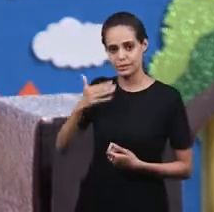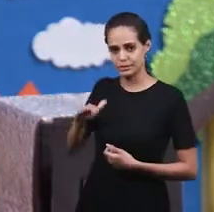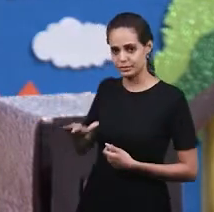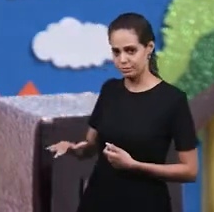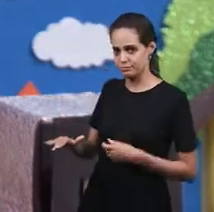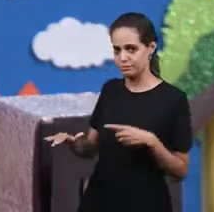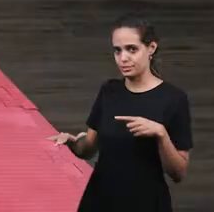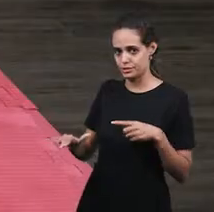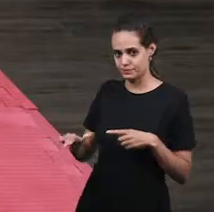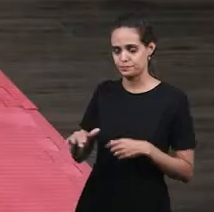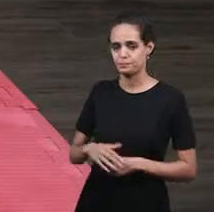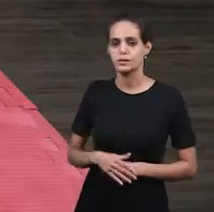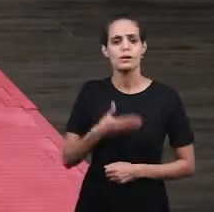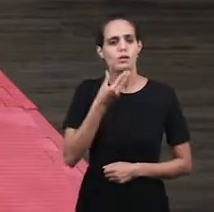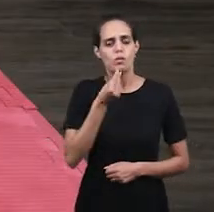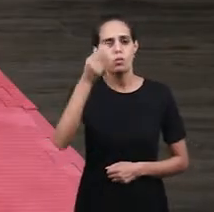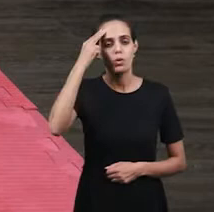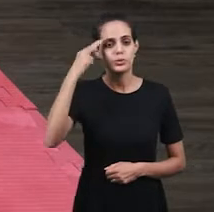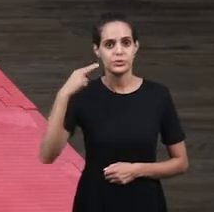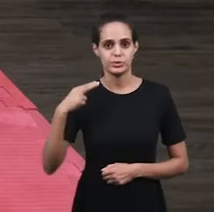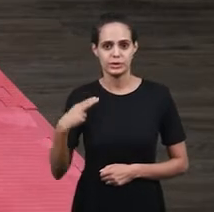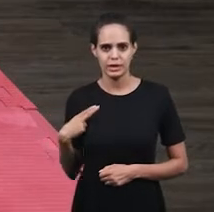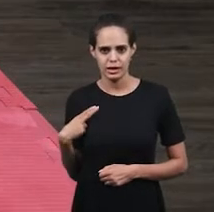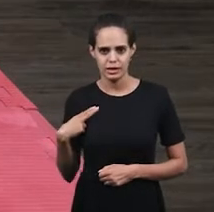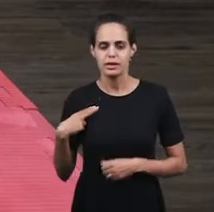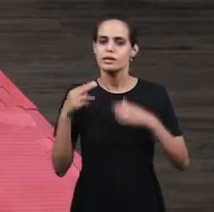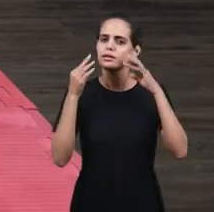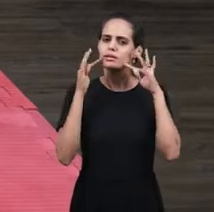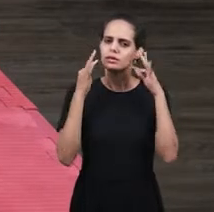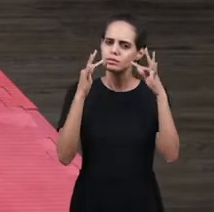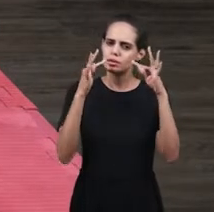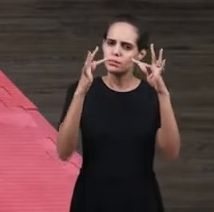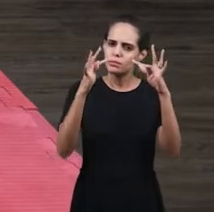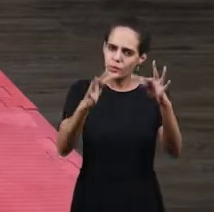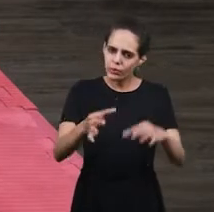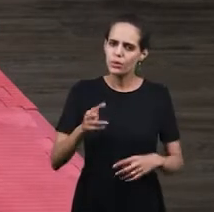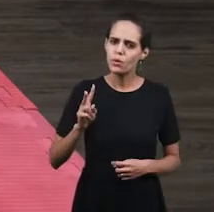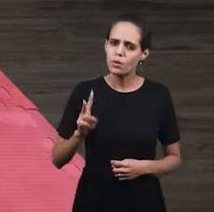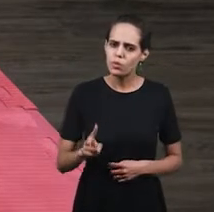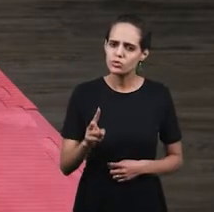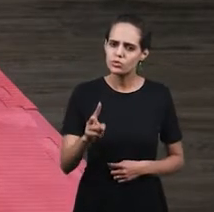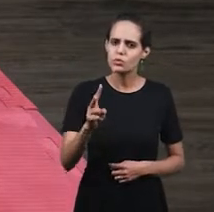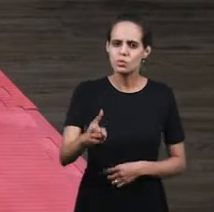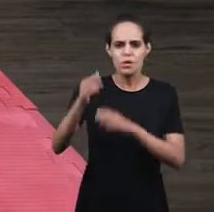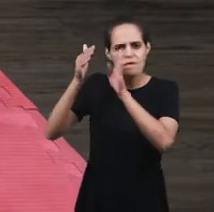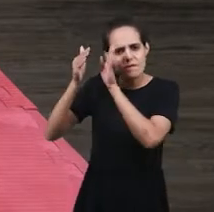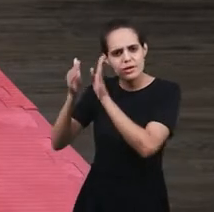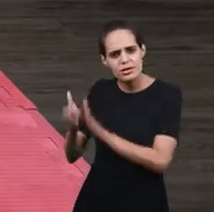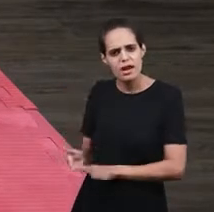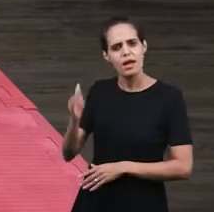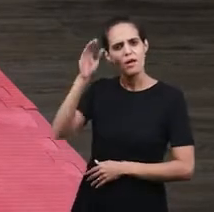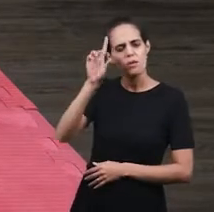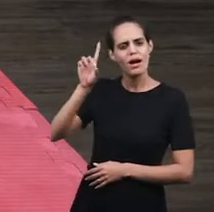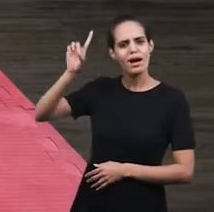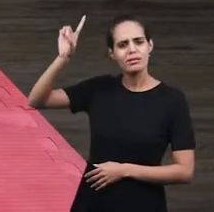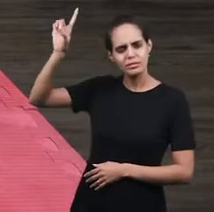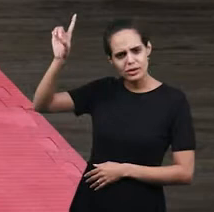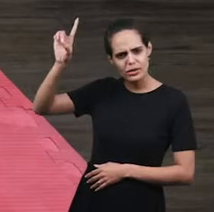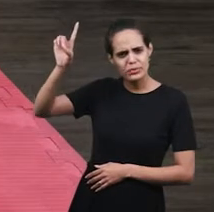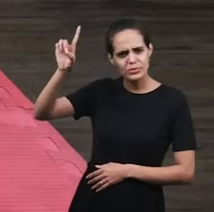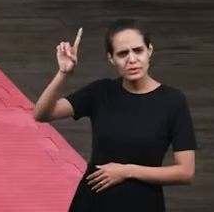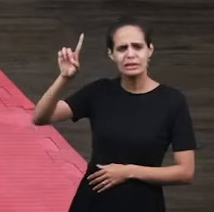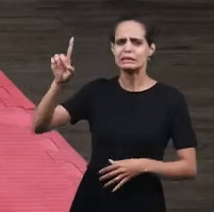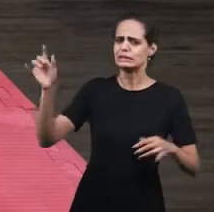niños. José dio testimonio y continuó fiel al Señor,